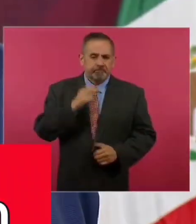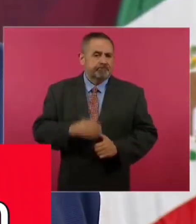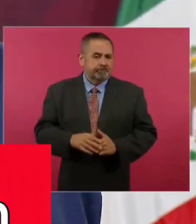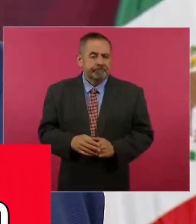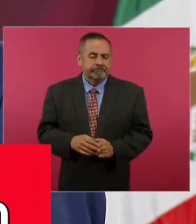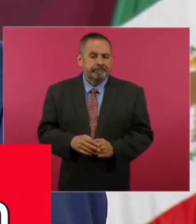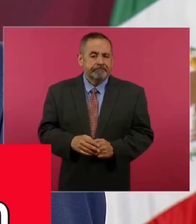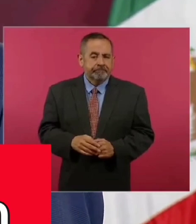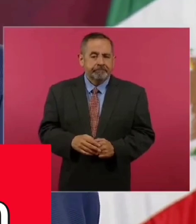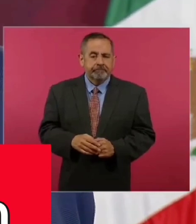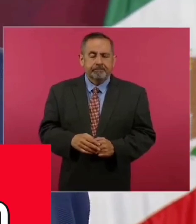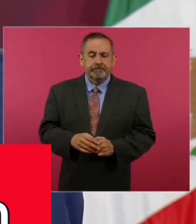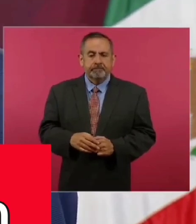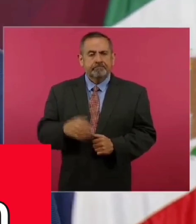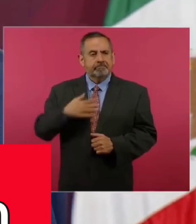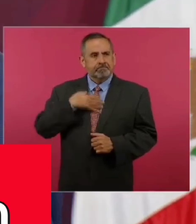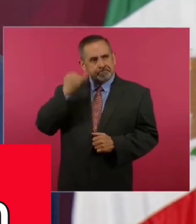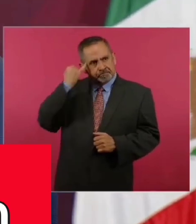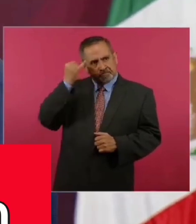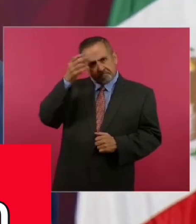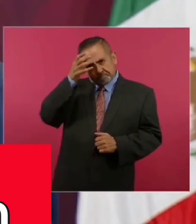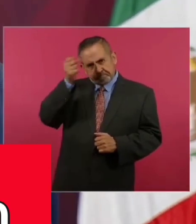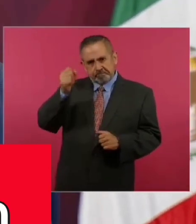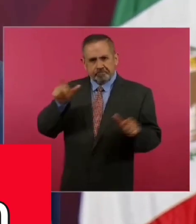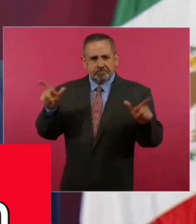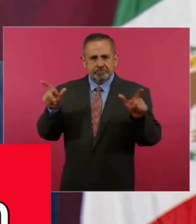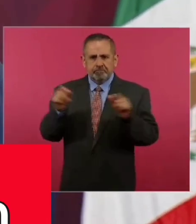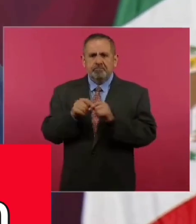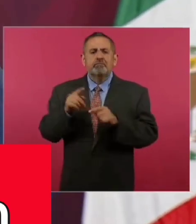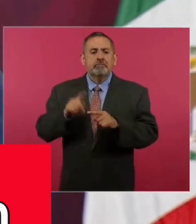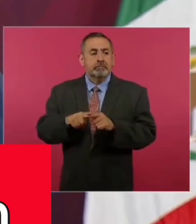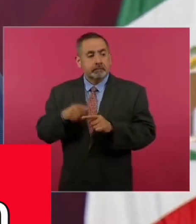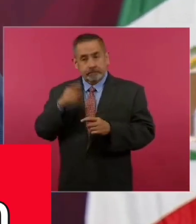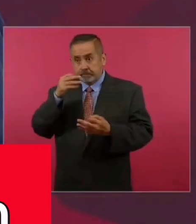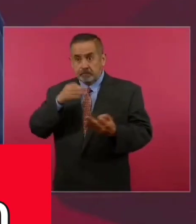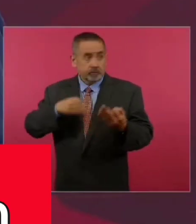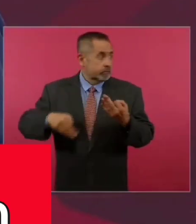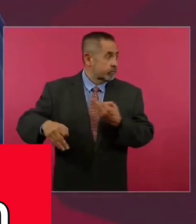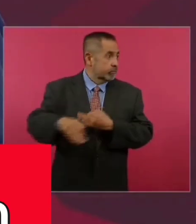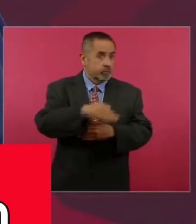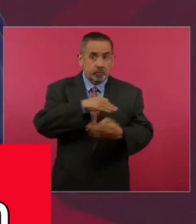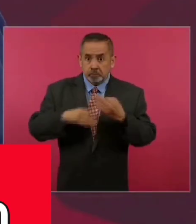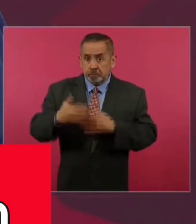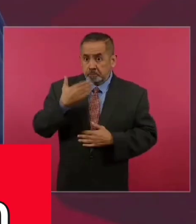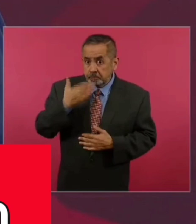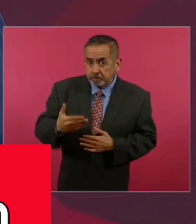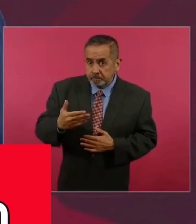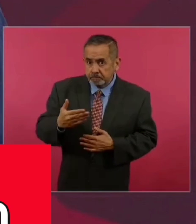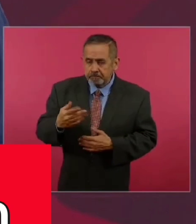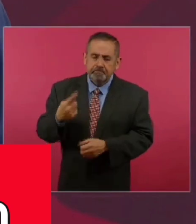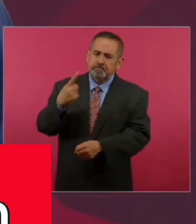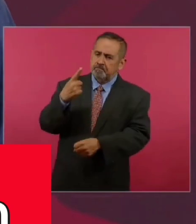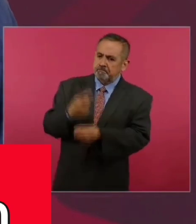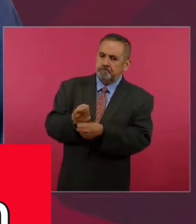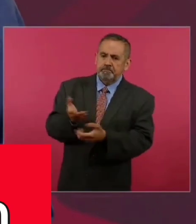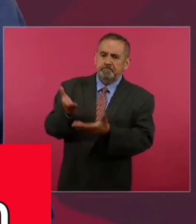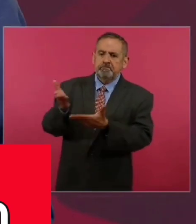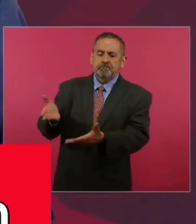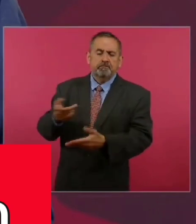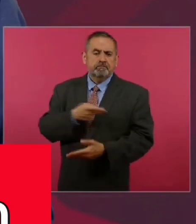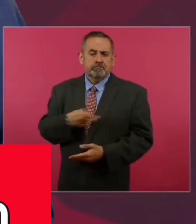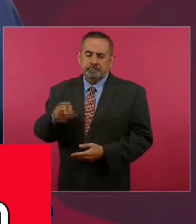Resumir en una frase: por el bien de todos, primero los pobres. Y